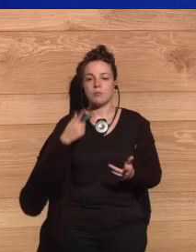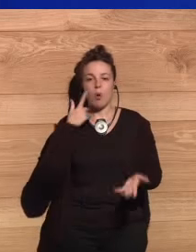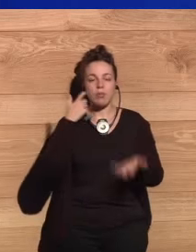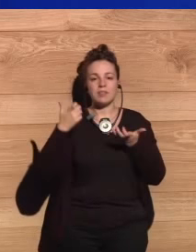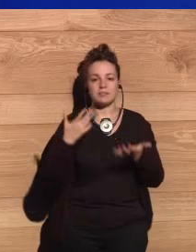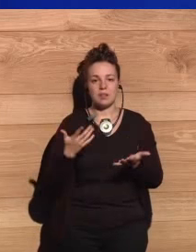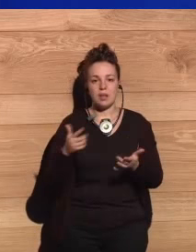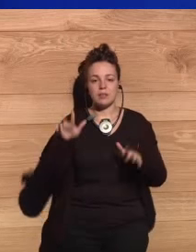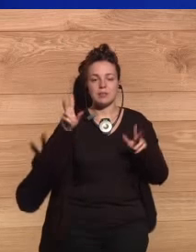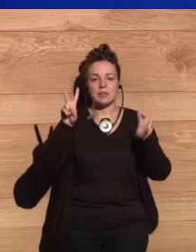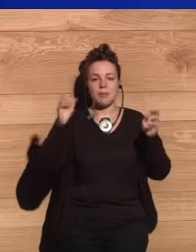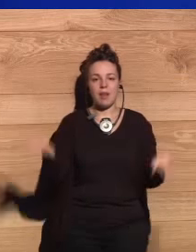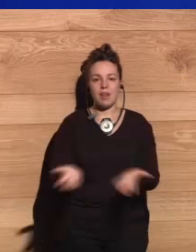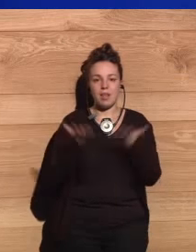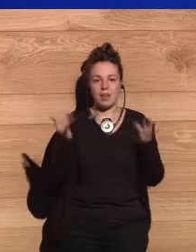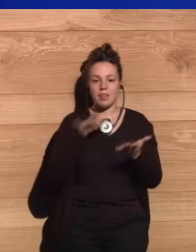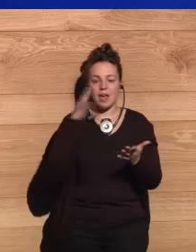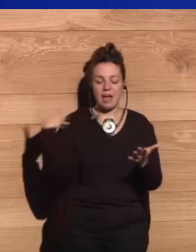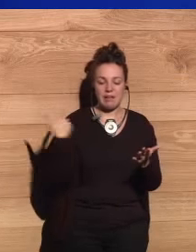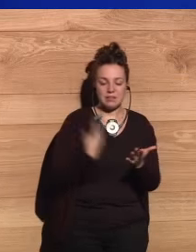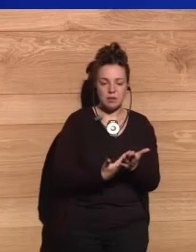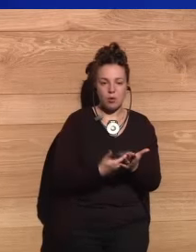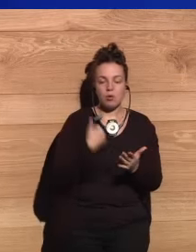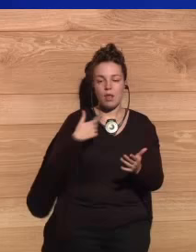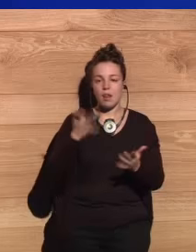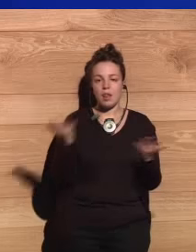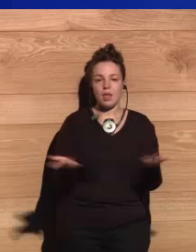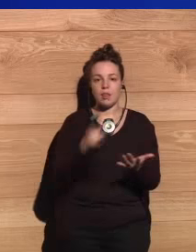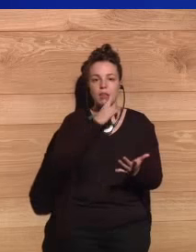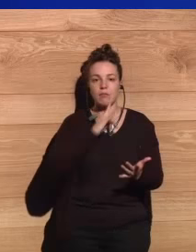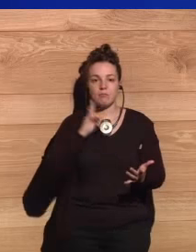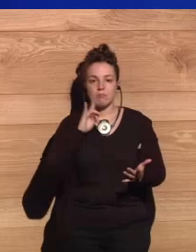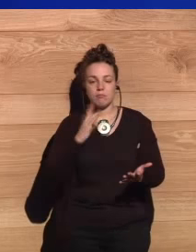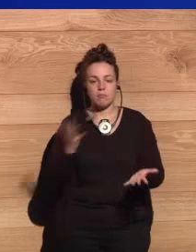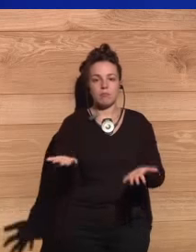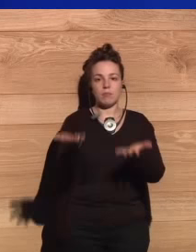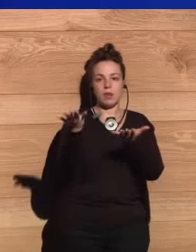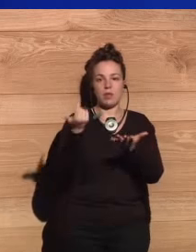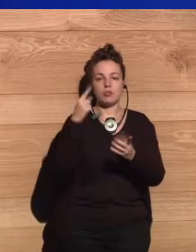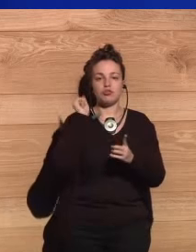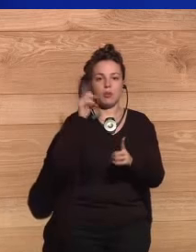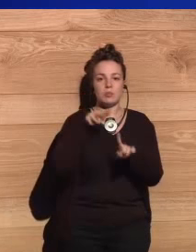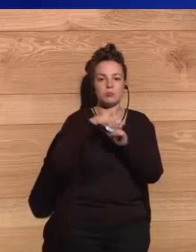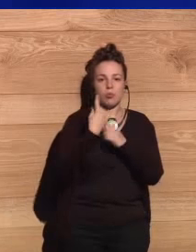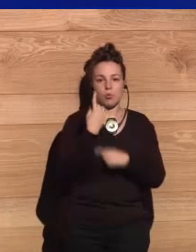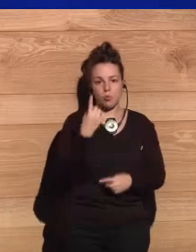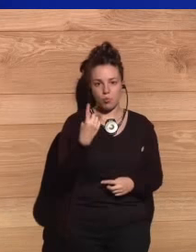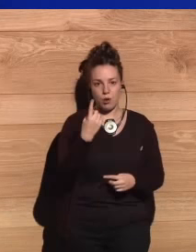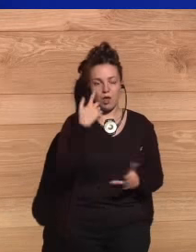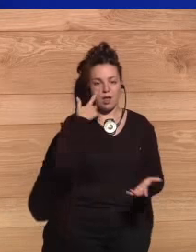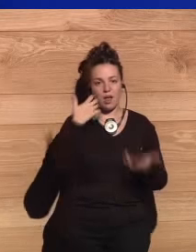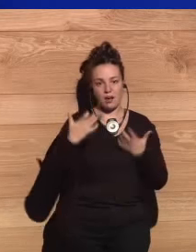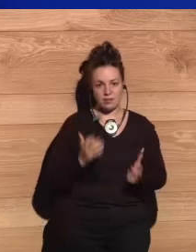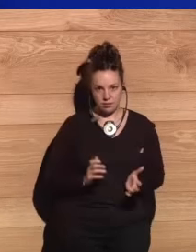de la ligereza. La ligereza hasta este momento ha sido admirada en un solo campo, en el